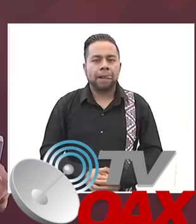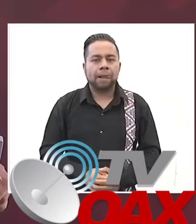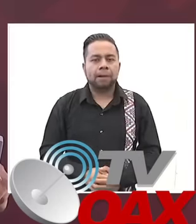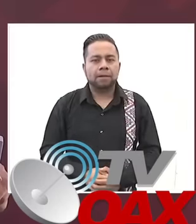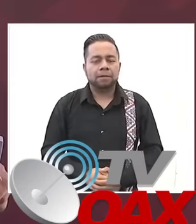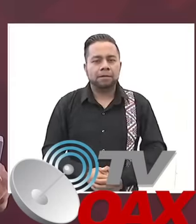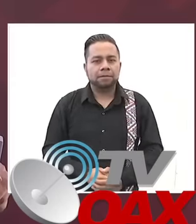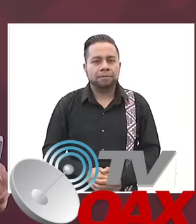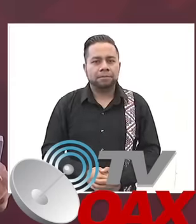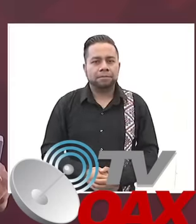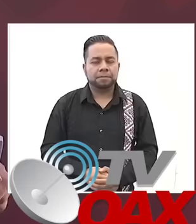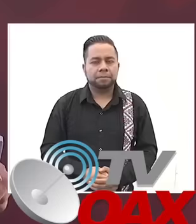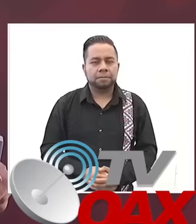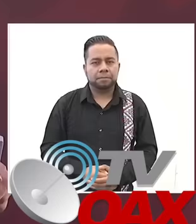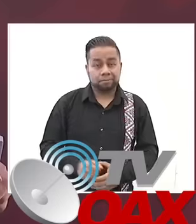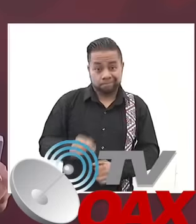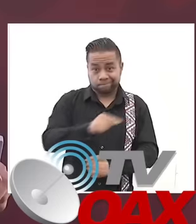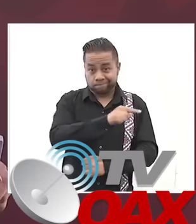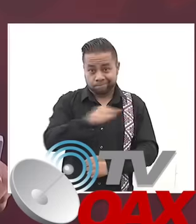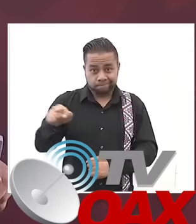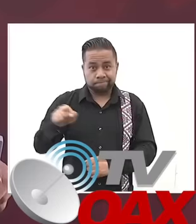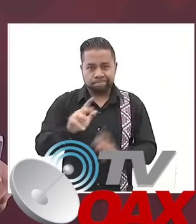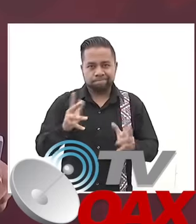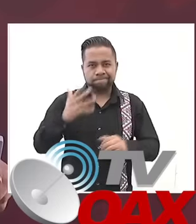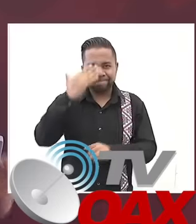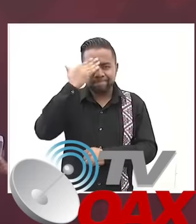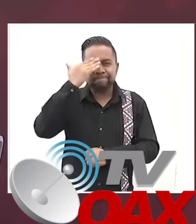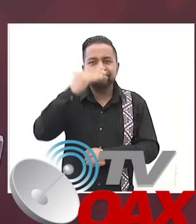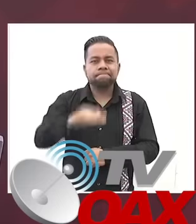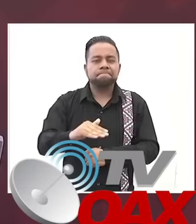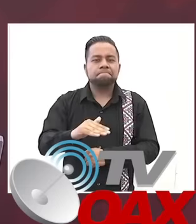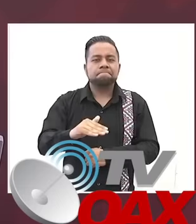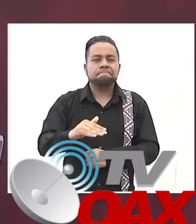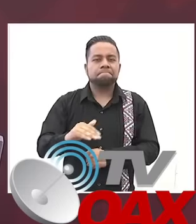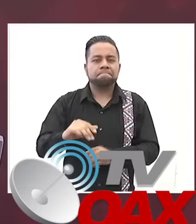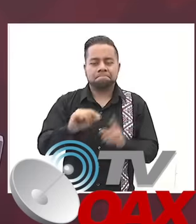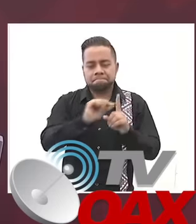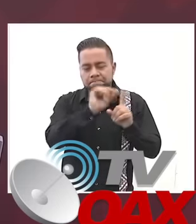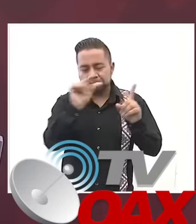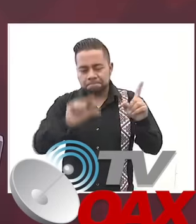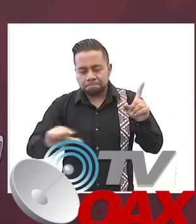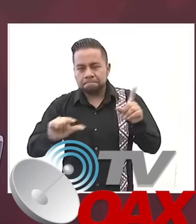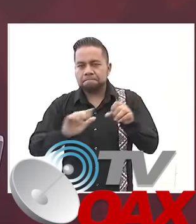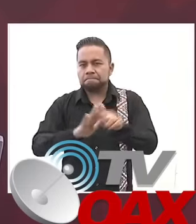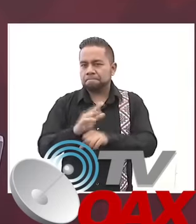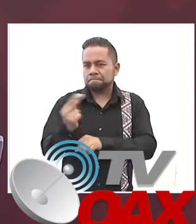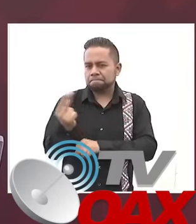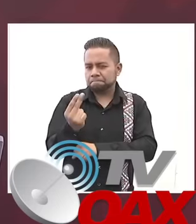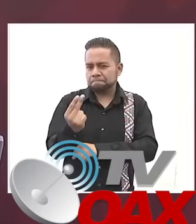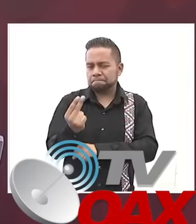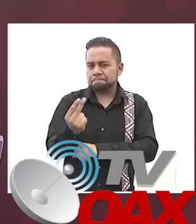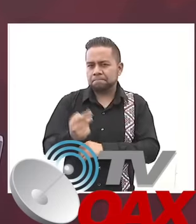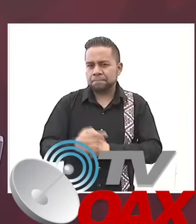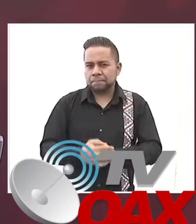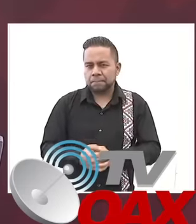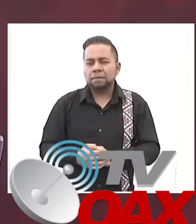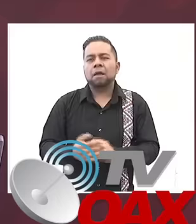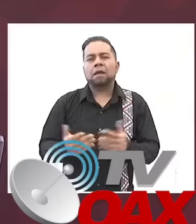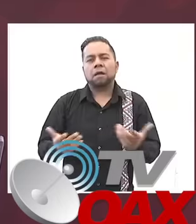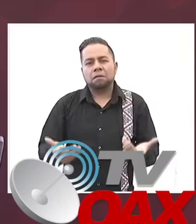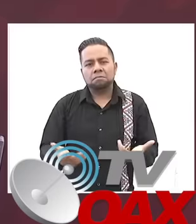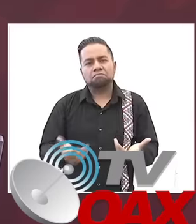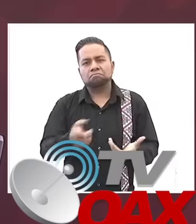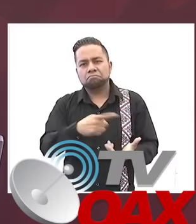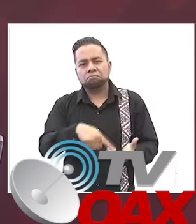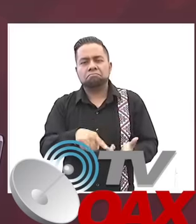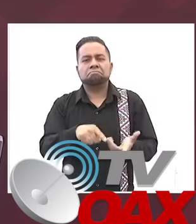ya sabemos que se requiere en el país, que puede ayudar a que